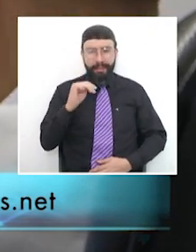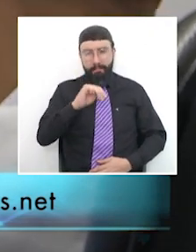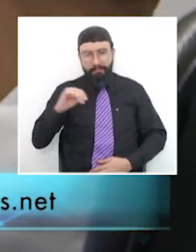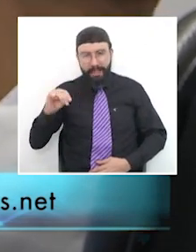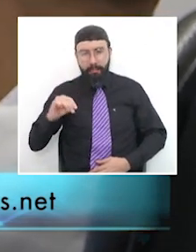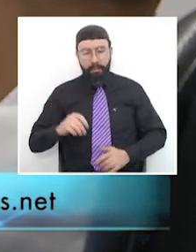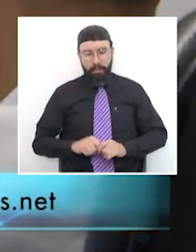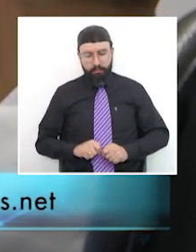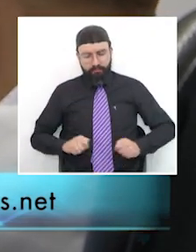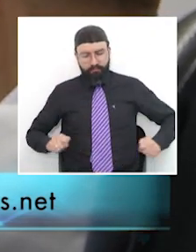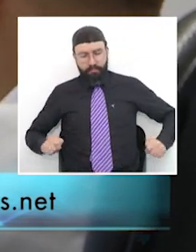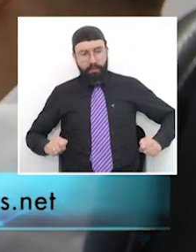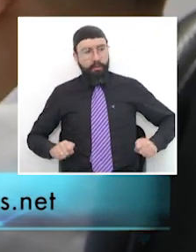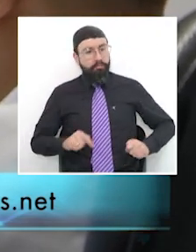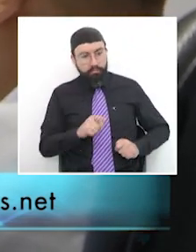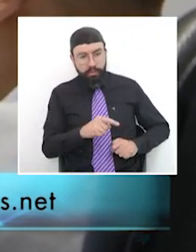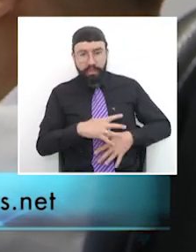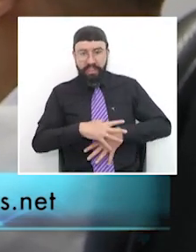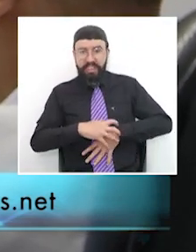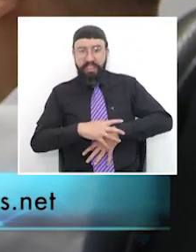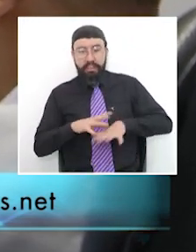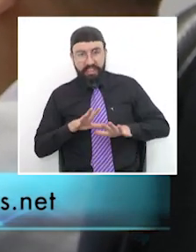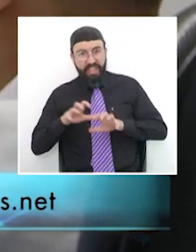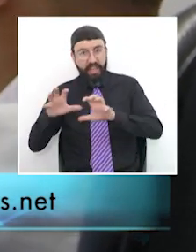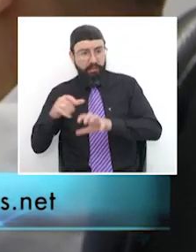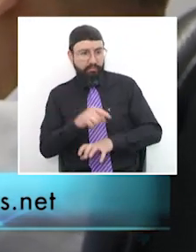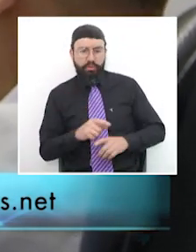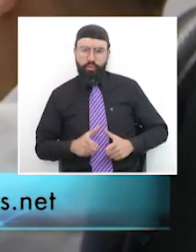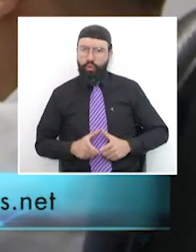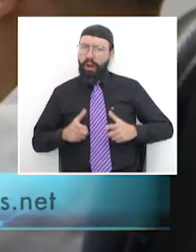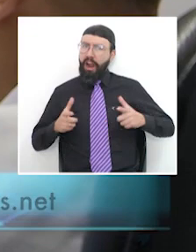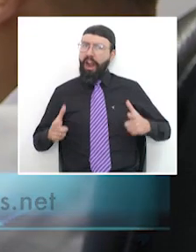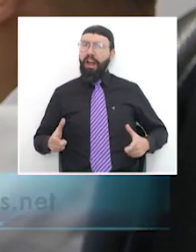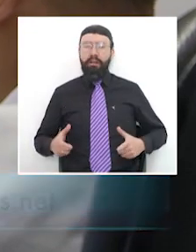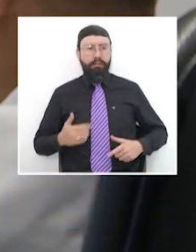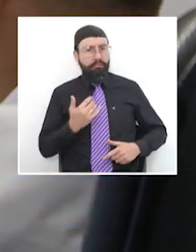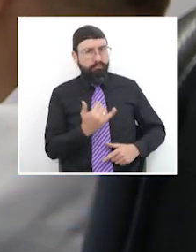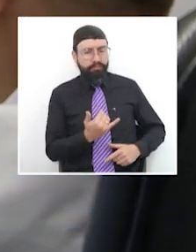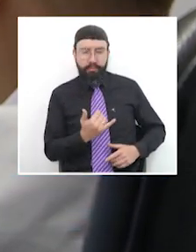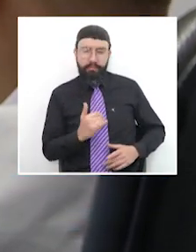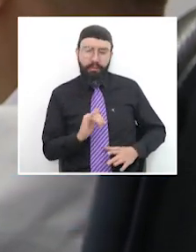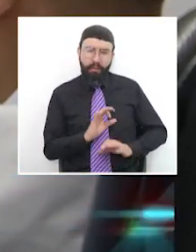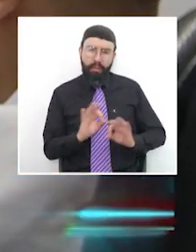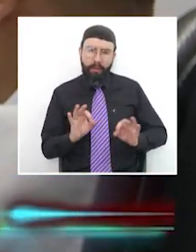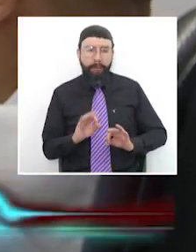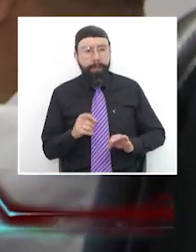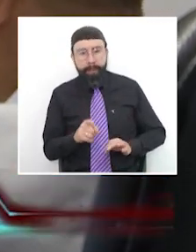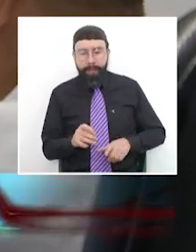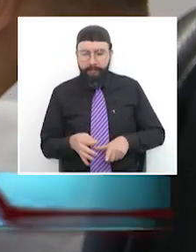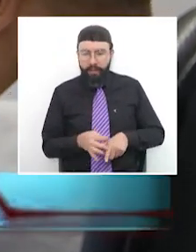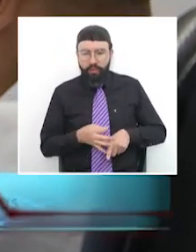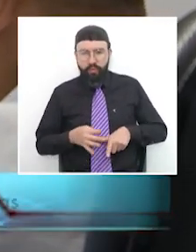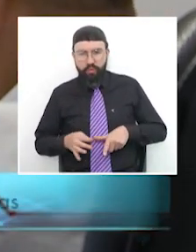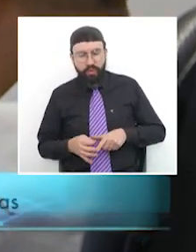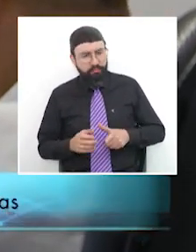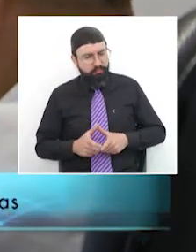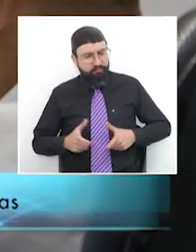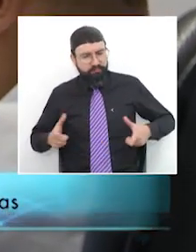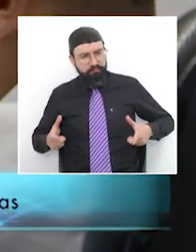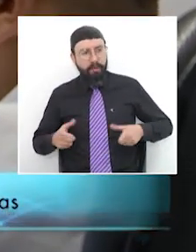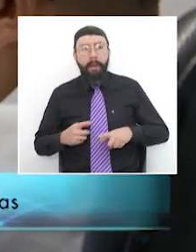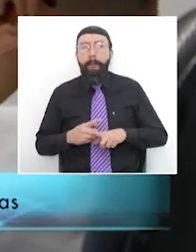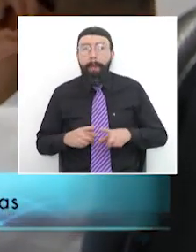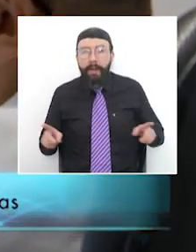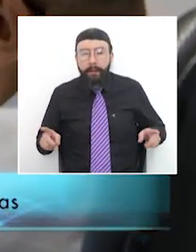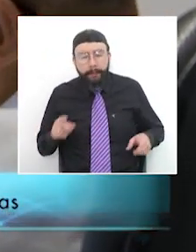Sí. Eso para un cáncer es grande, porque ya es un grupo bastante grande, digamos, un grupo celular bastante crecido. Sin